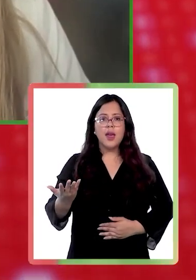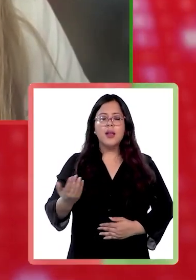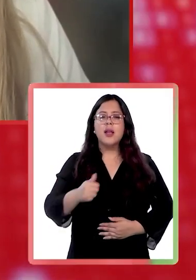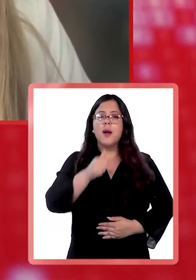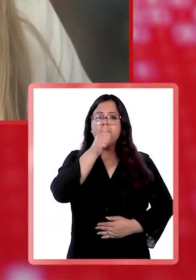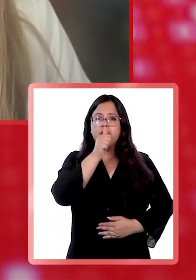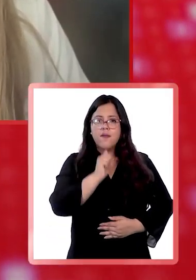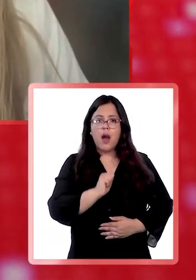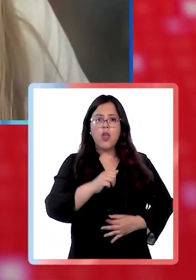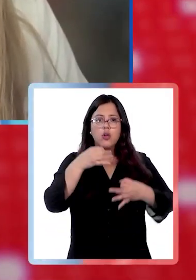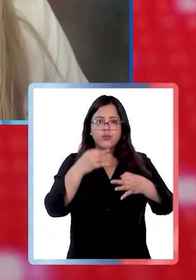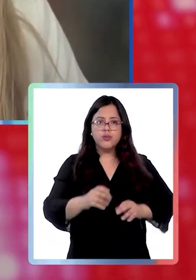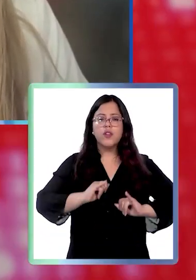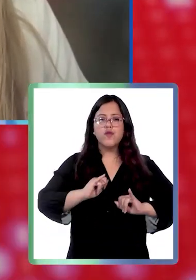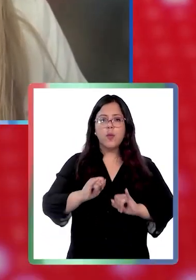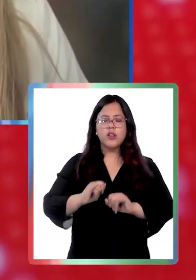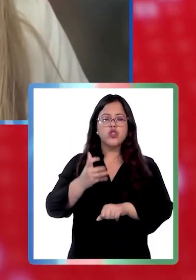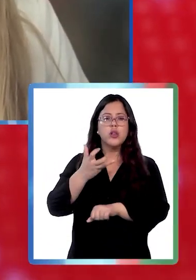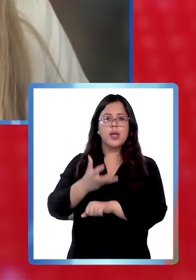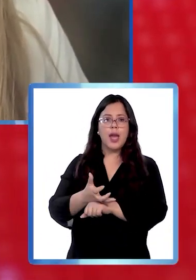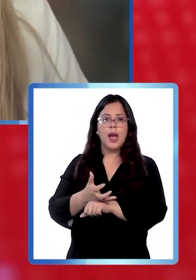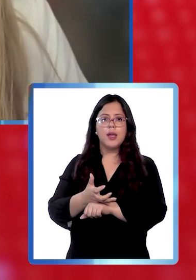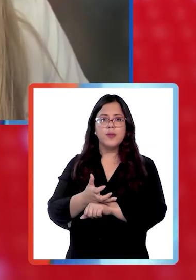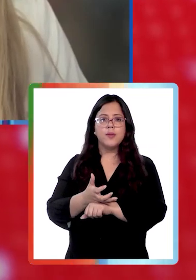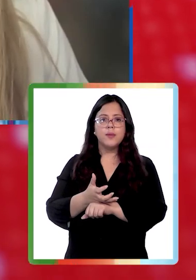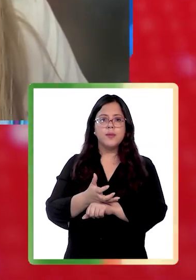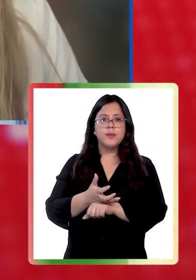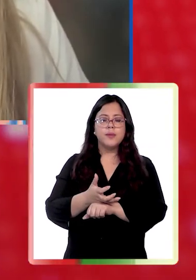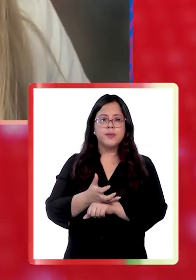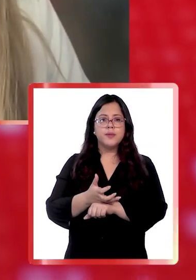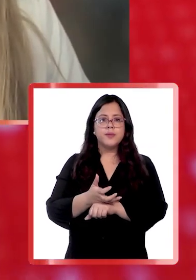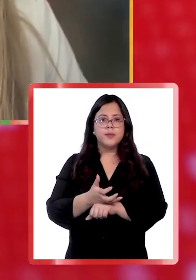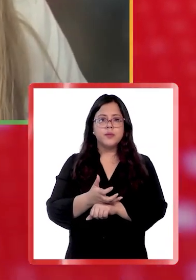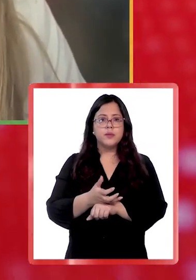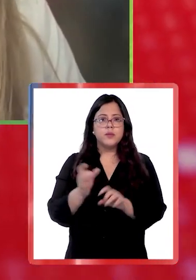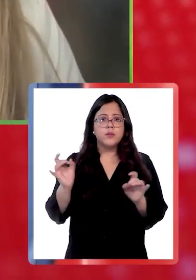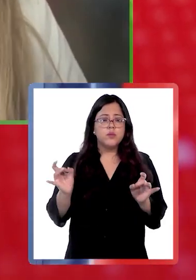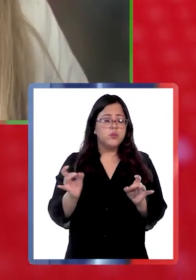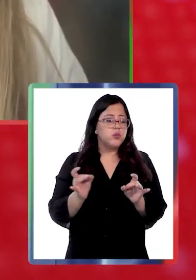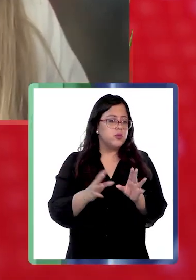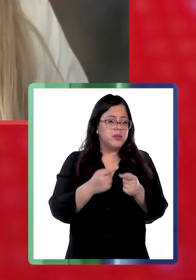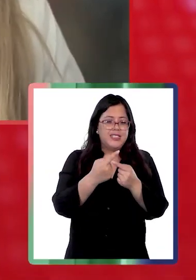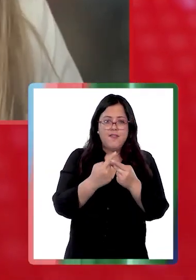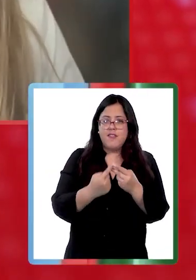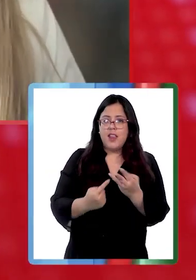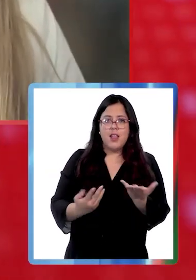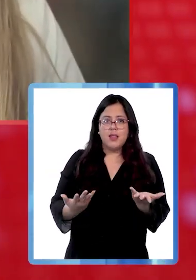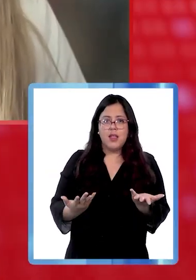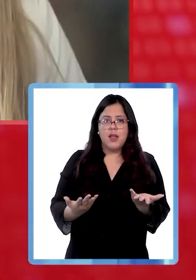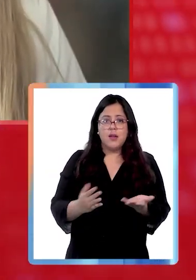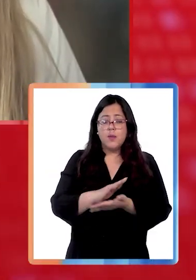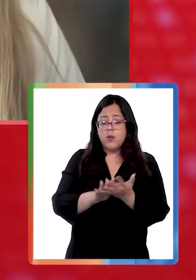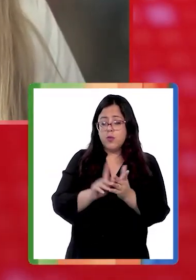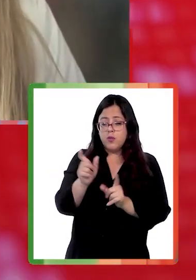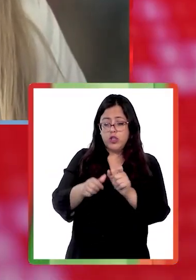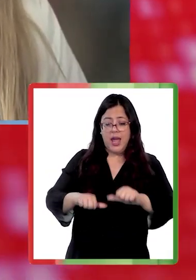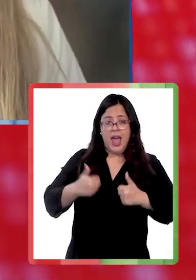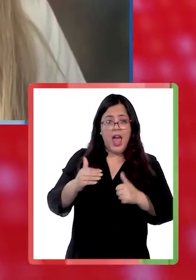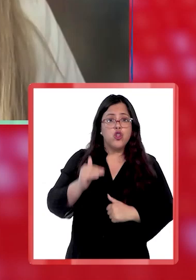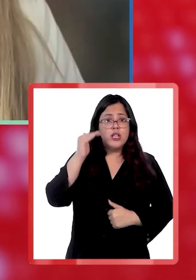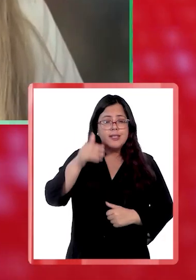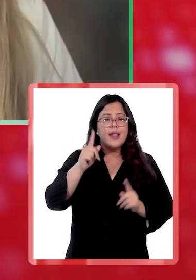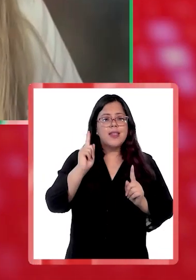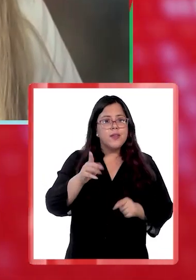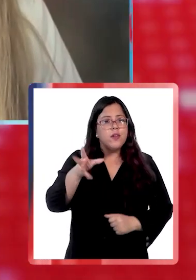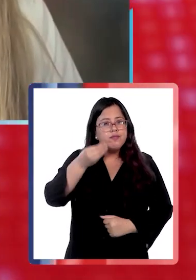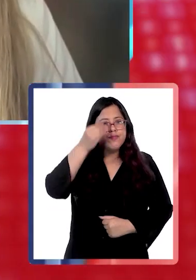importante guardar la confidencialidad de los datos que se están exponiendo, ya sea en macro o en micro. Ahora, en